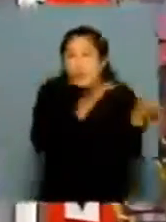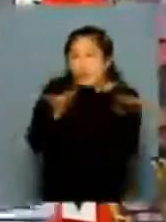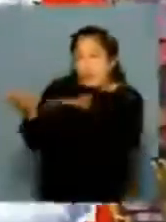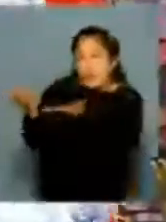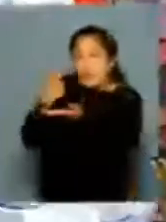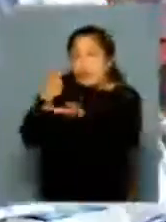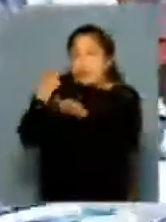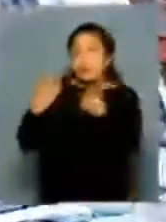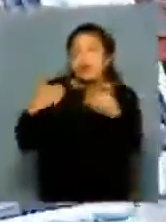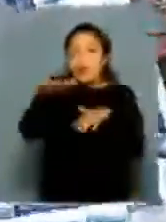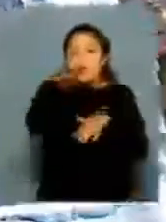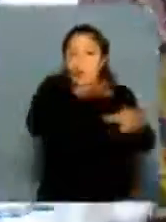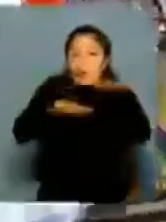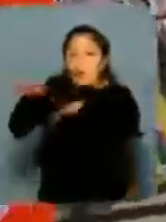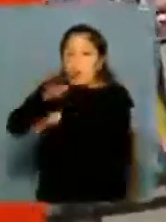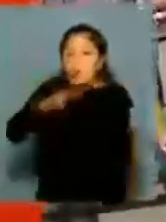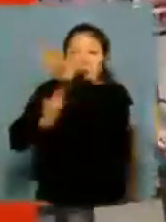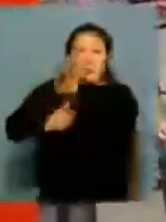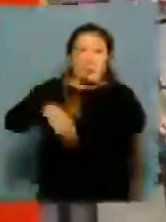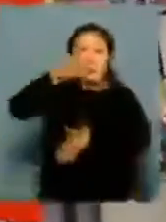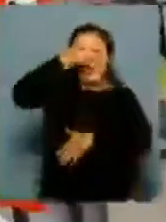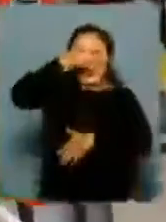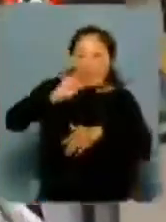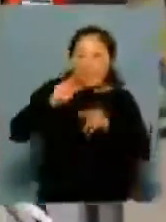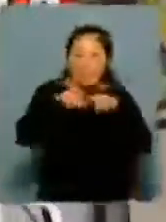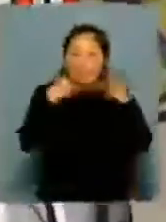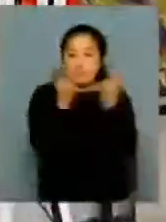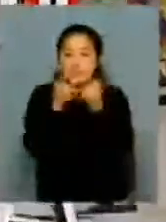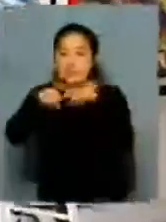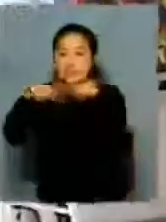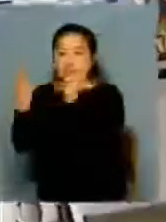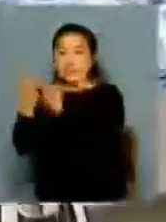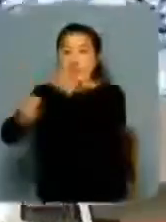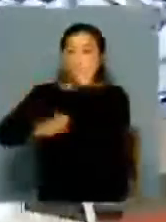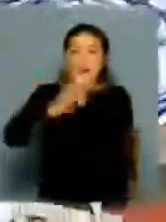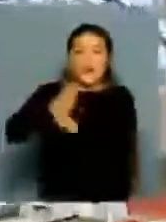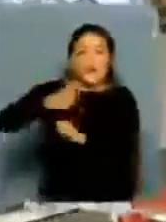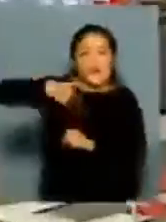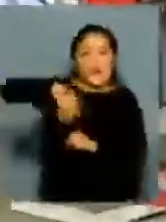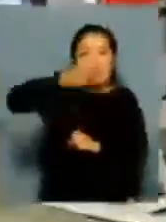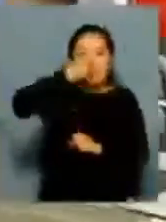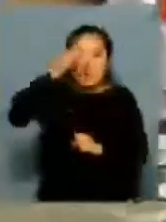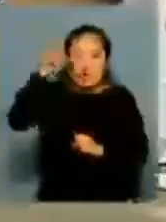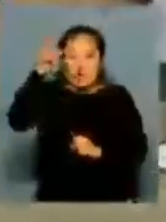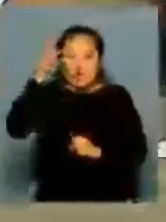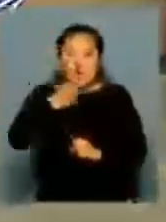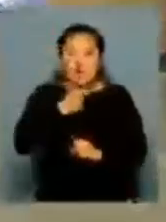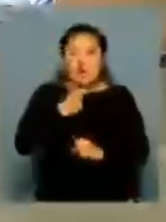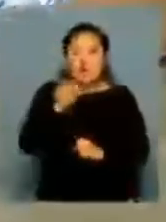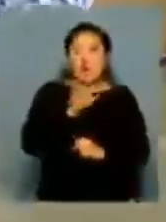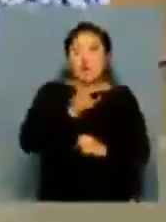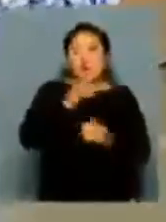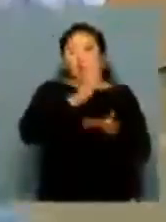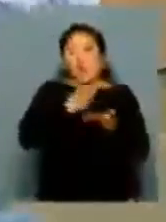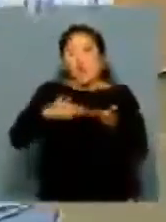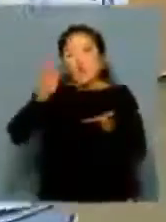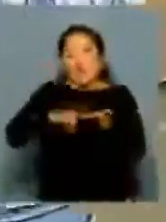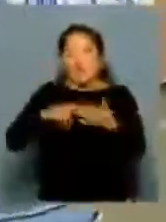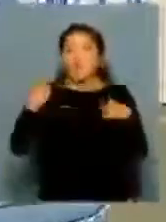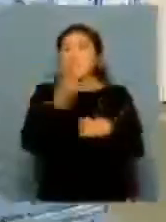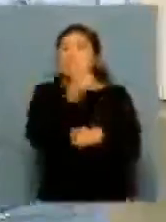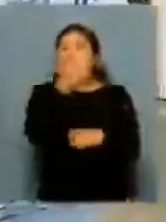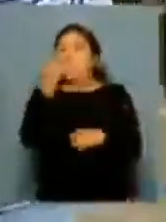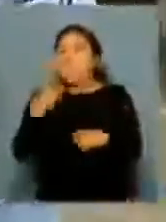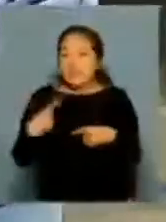observar cómo se han instalado estos más de 20 stands que van a estar hasta el próximo 28 de agosto en esta nueva edición de la Feria del Libro.